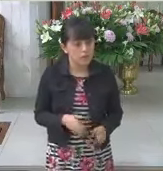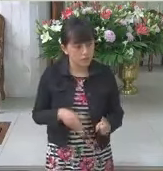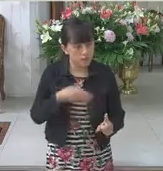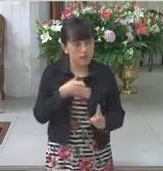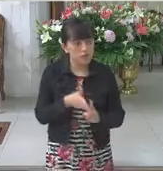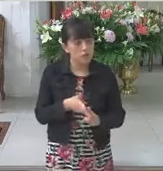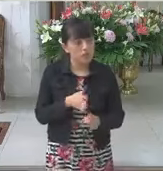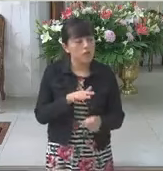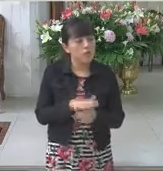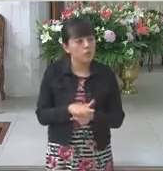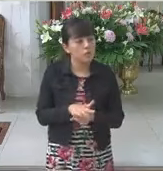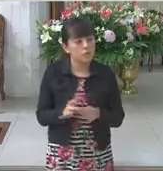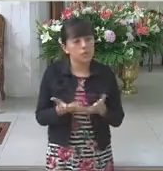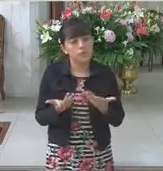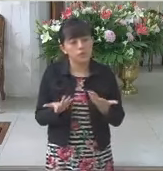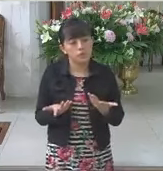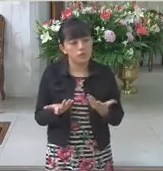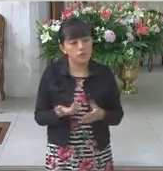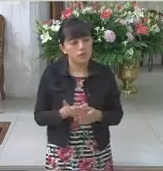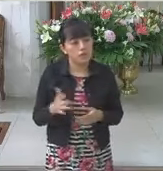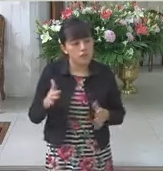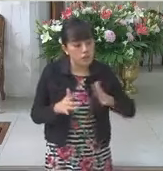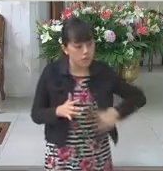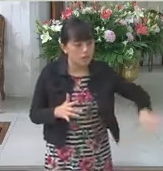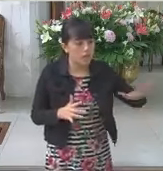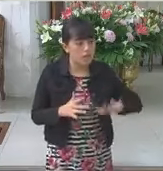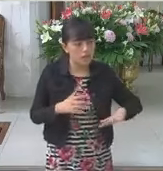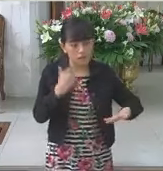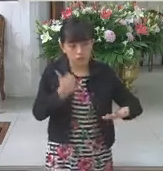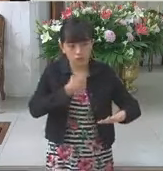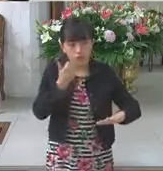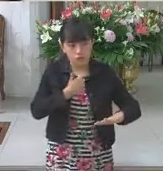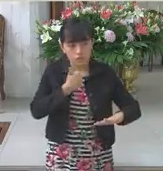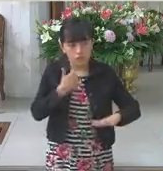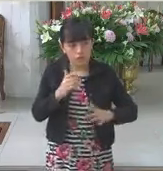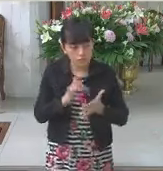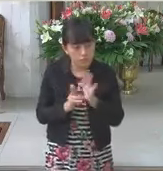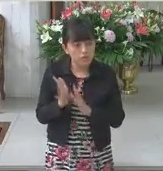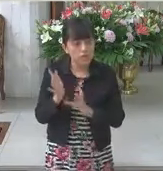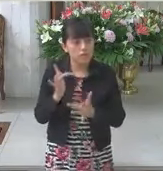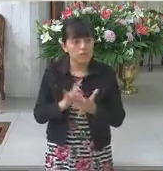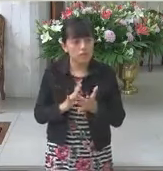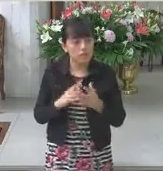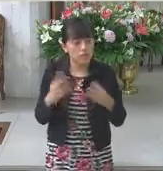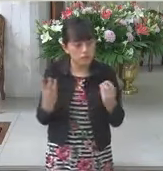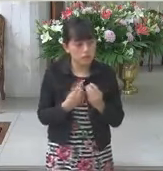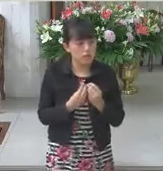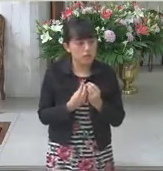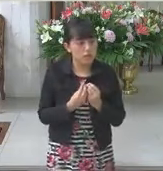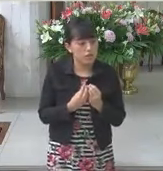a discípulos del señor es cierto que hay mucha gente allí escuchando